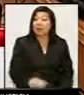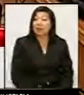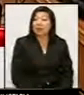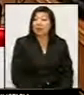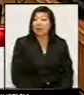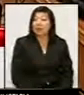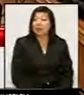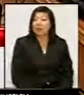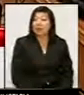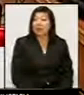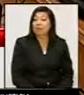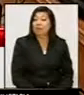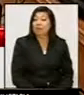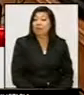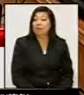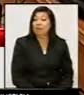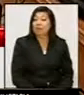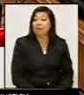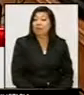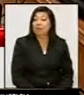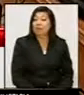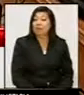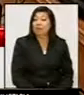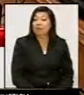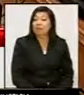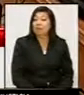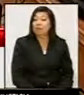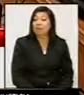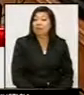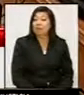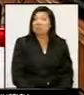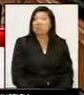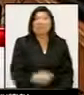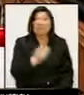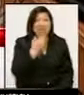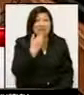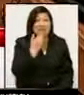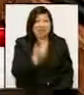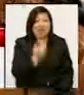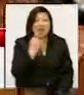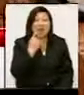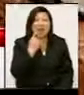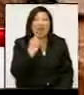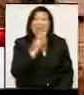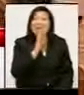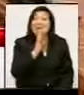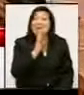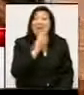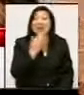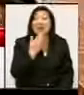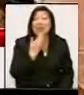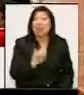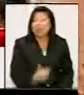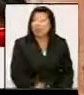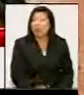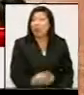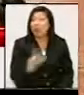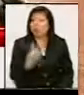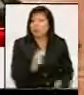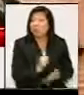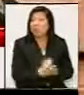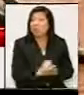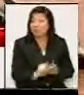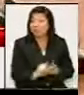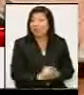escuchamos. Le agradezco, congresista Rebeca Cruz, un saludo. Después de 4 meses creo